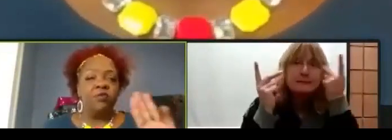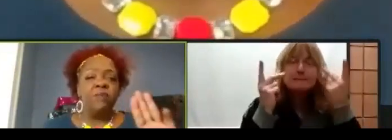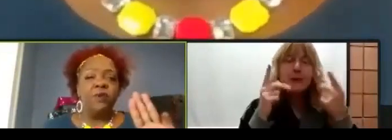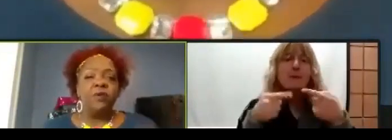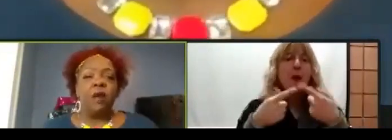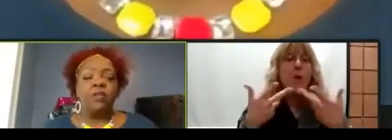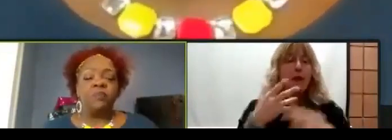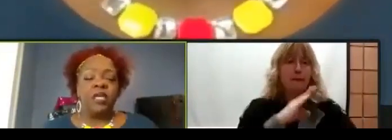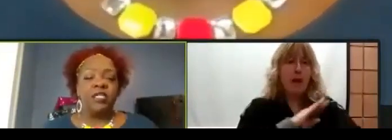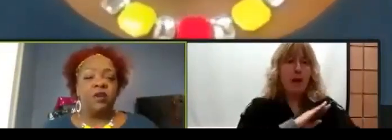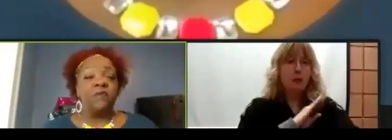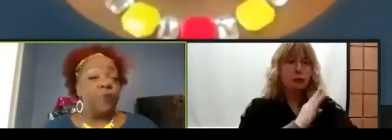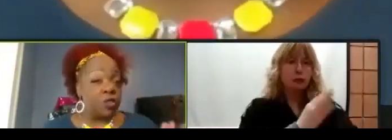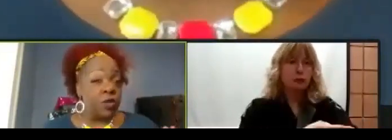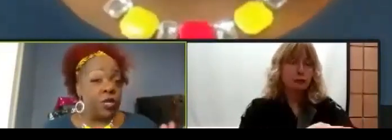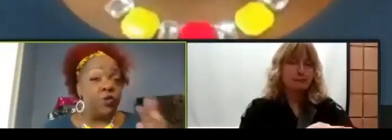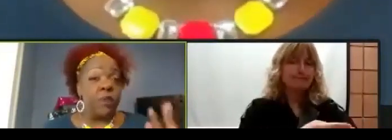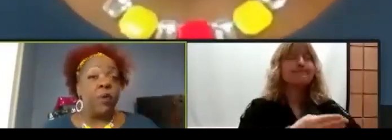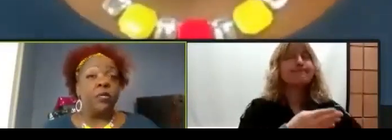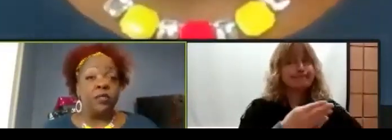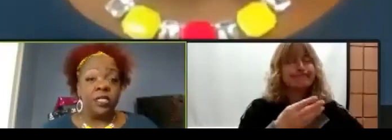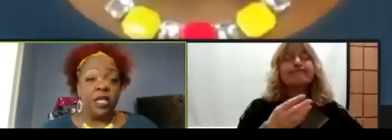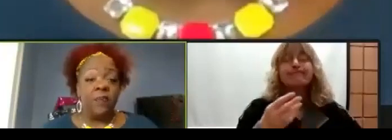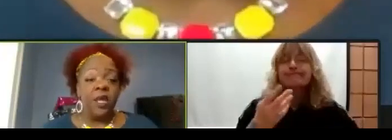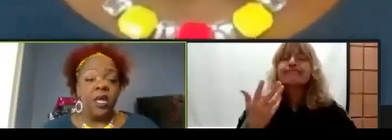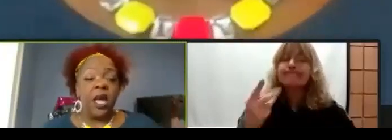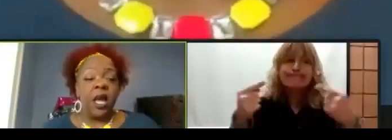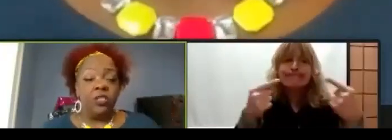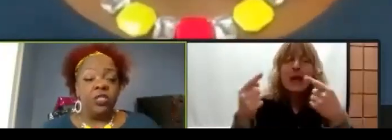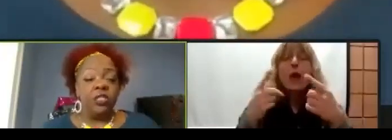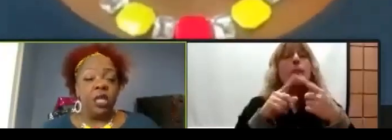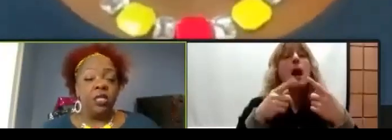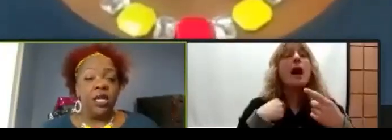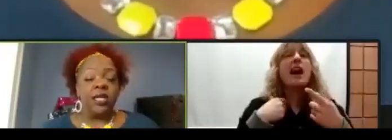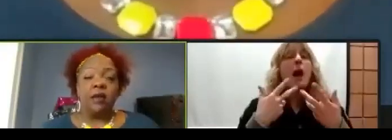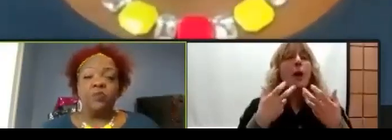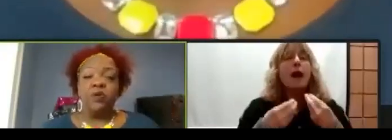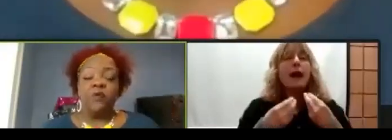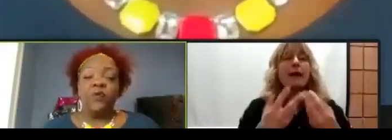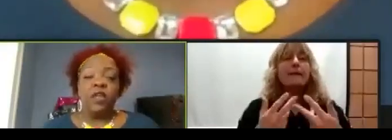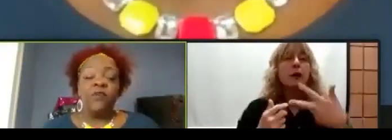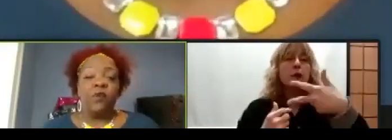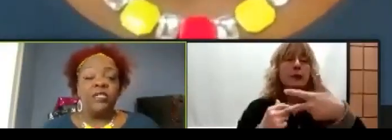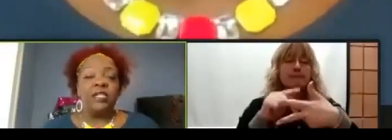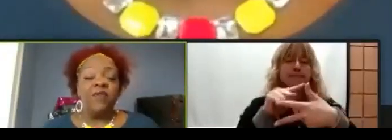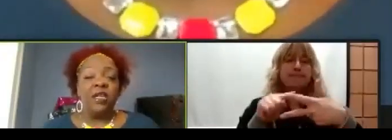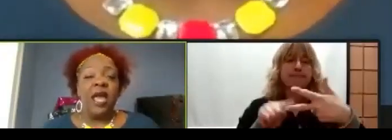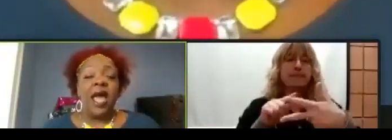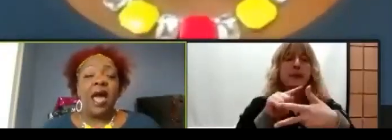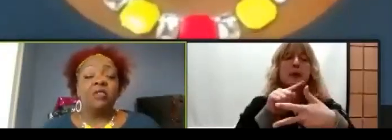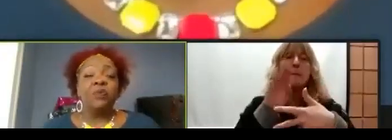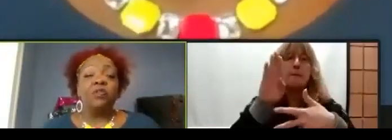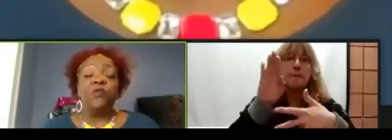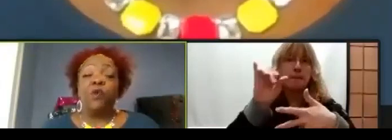que quieren buscar estos números el vil de la casa 4 400 y el 44 8